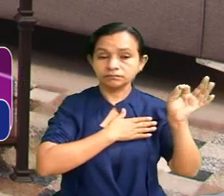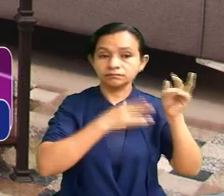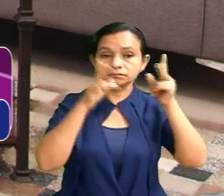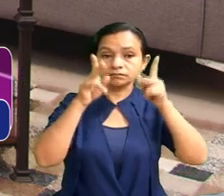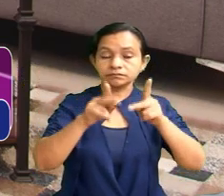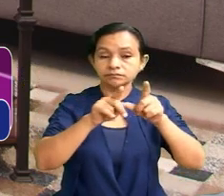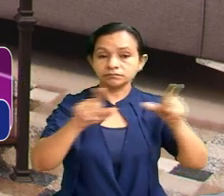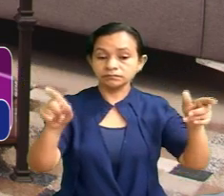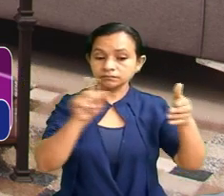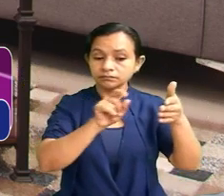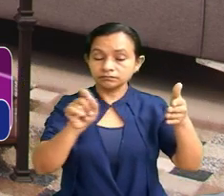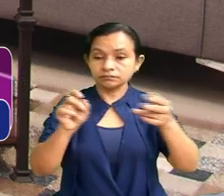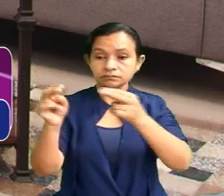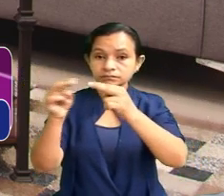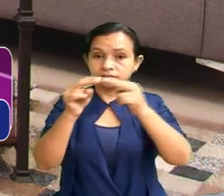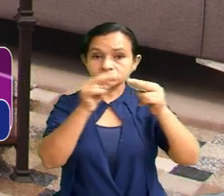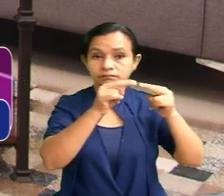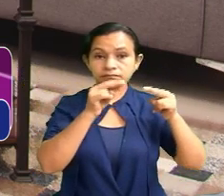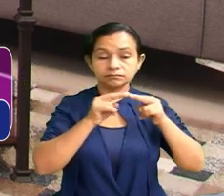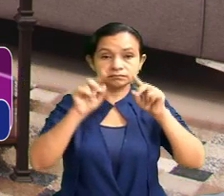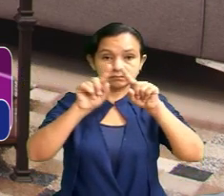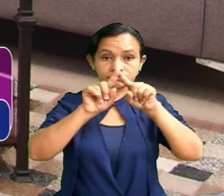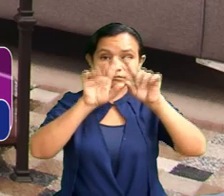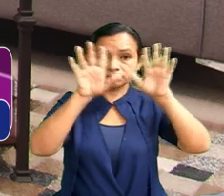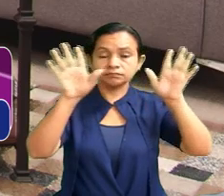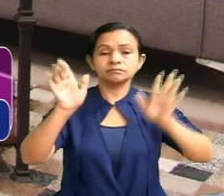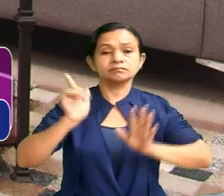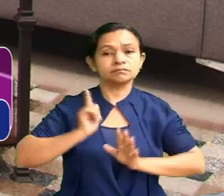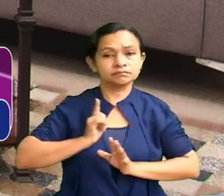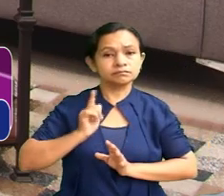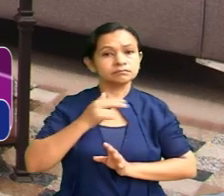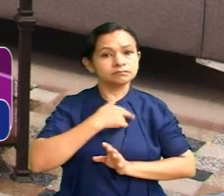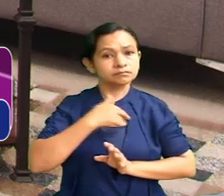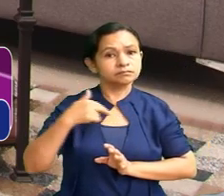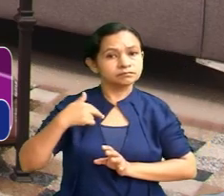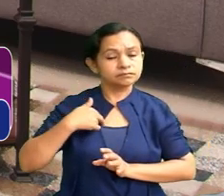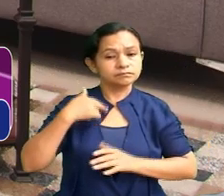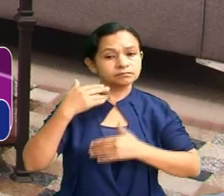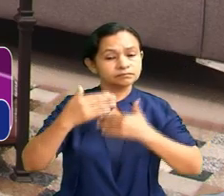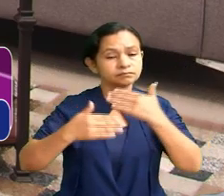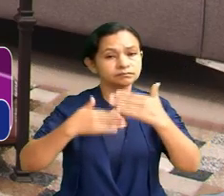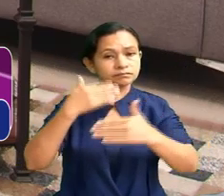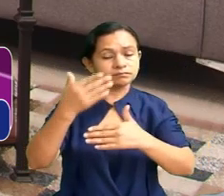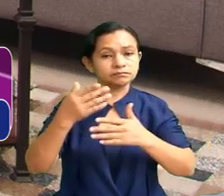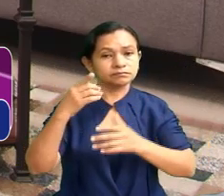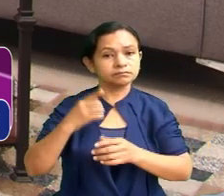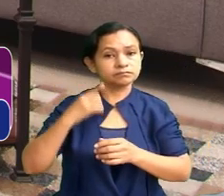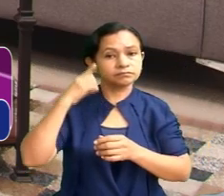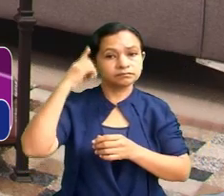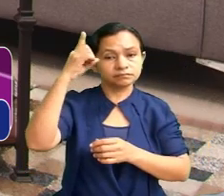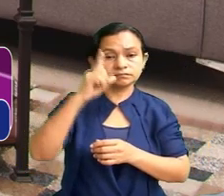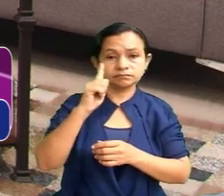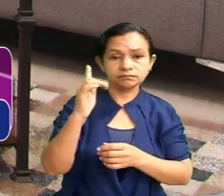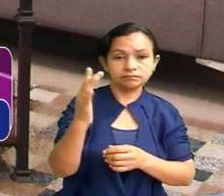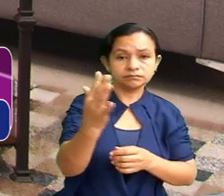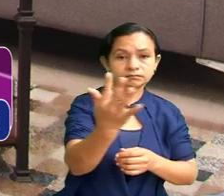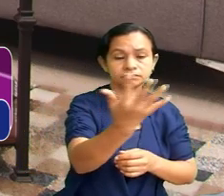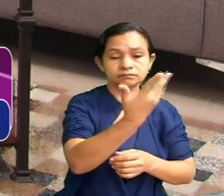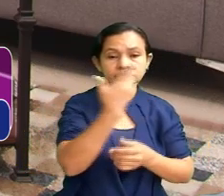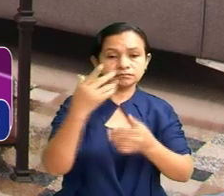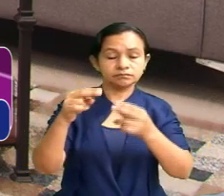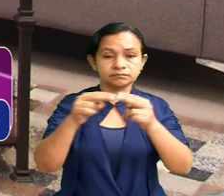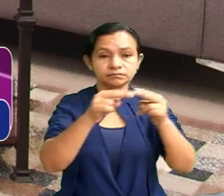articulados ya bastante claro las medidas que tenemos que tomar y a partir de ahí se han empezado a desarrollar todas las relaciones de